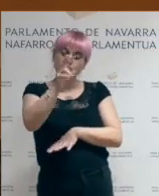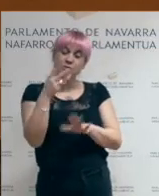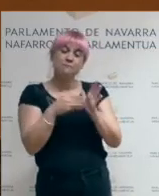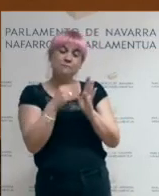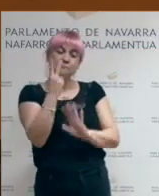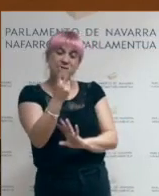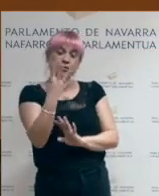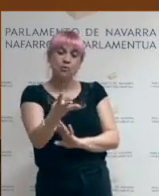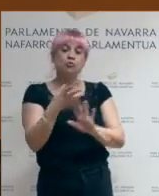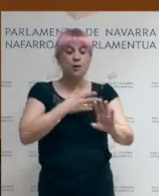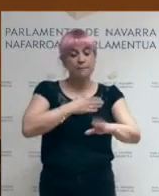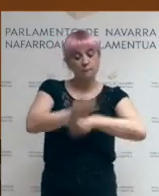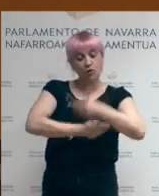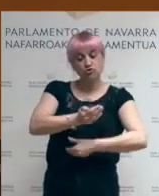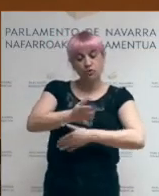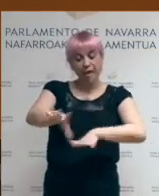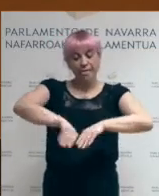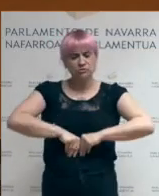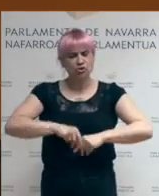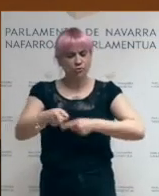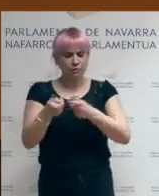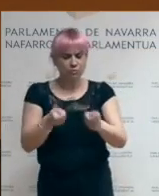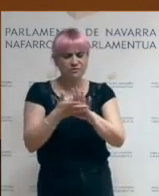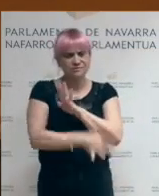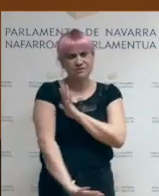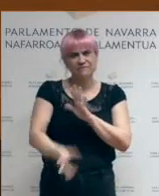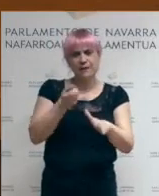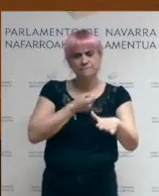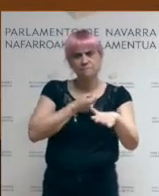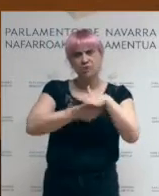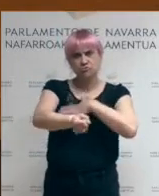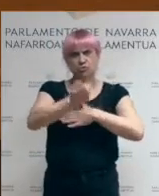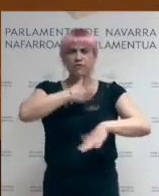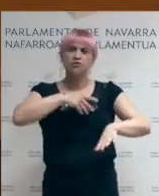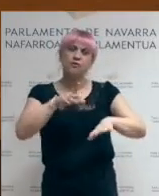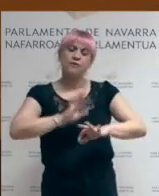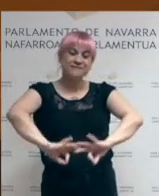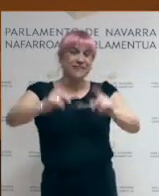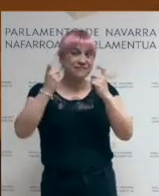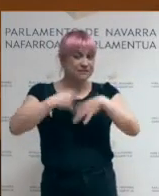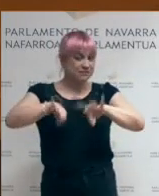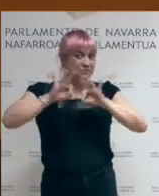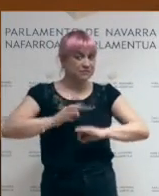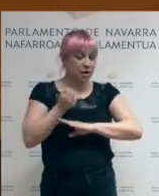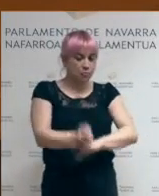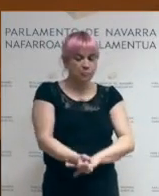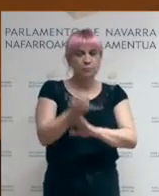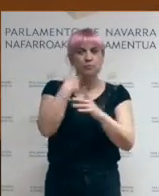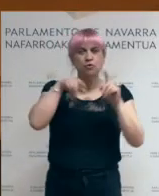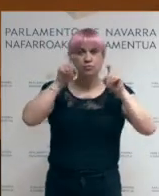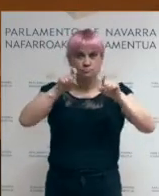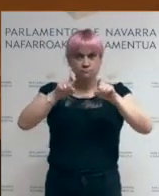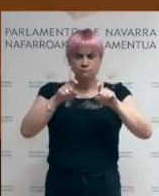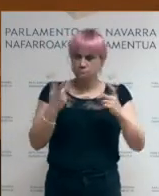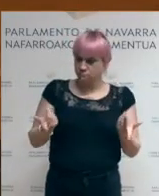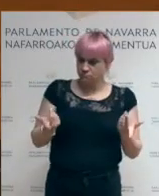de admisión, nos encontramos con el índice de escolarización del alumnado con necesidad específica de apoyo educativo en cada centro. Y nos